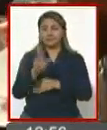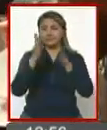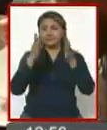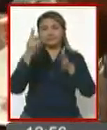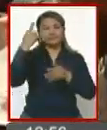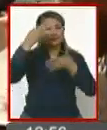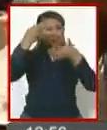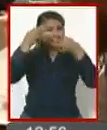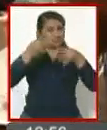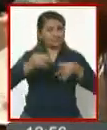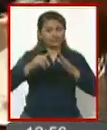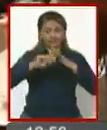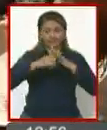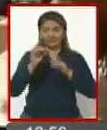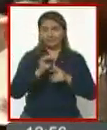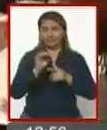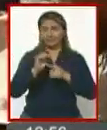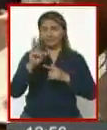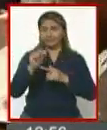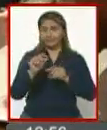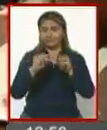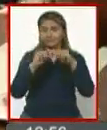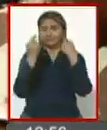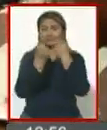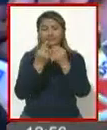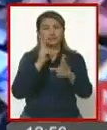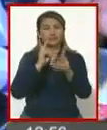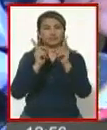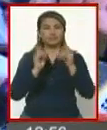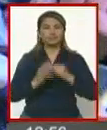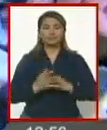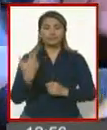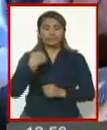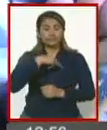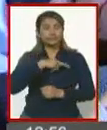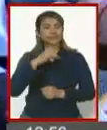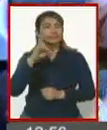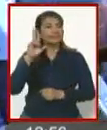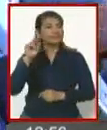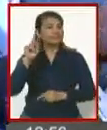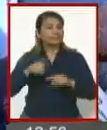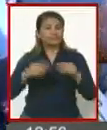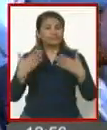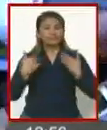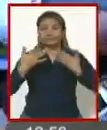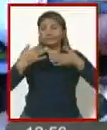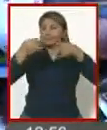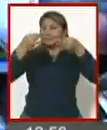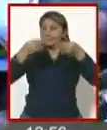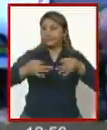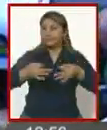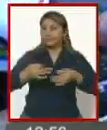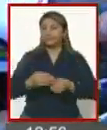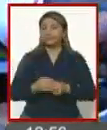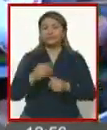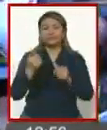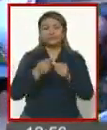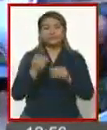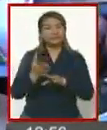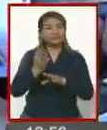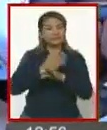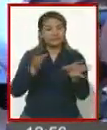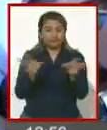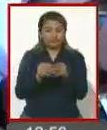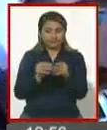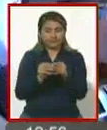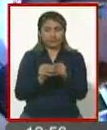para determinar si se inicia o no las mesas de diálogo. Nosotros no tenemos la posibilidad de tomar decisiones, sino es una asamblea docente